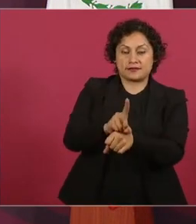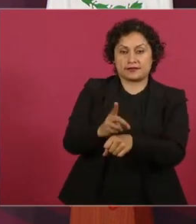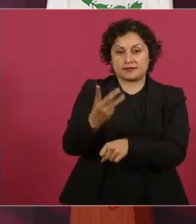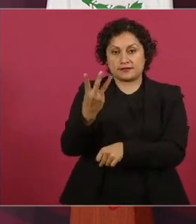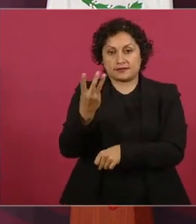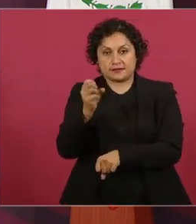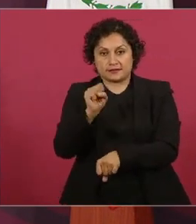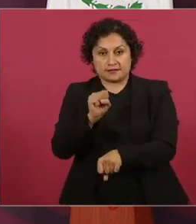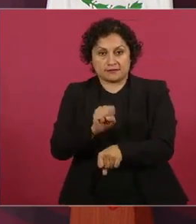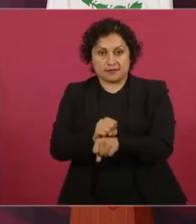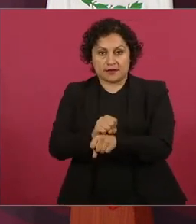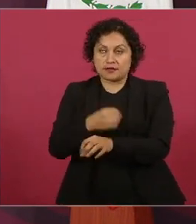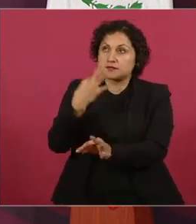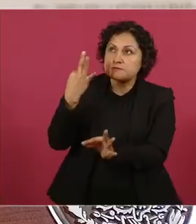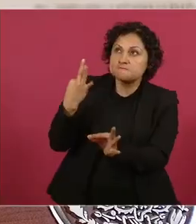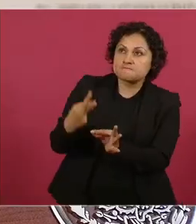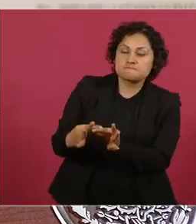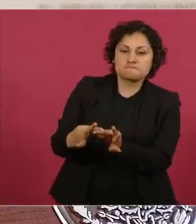cerramos.